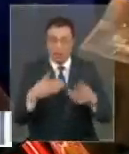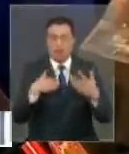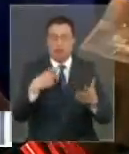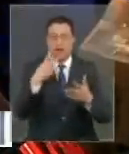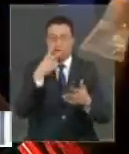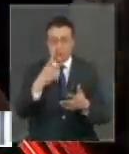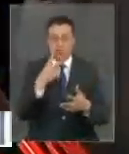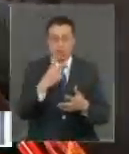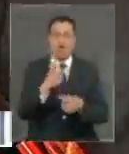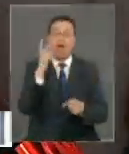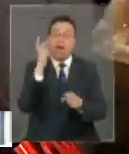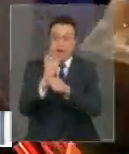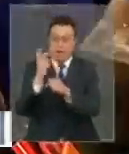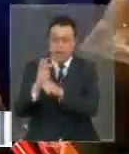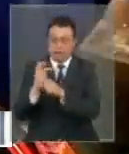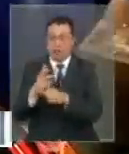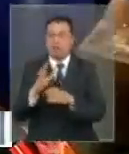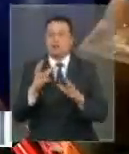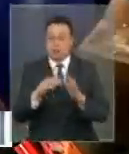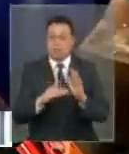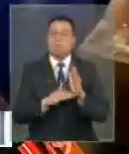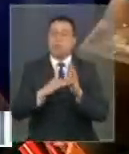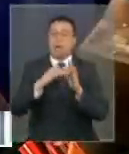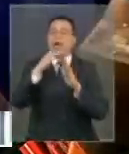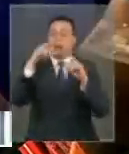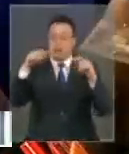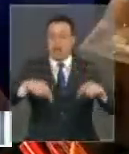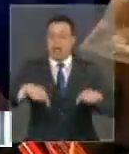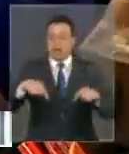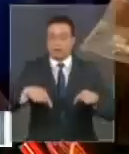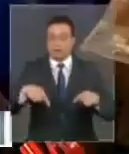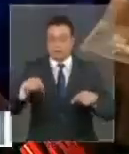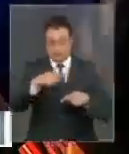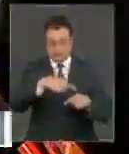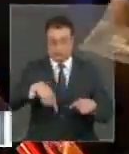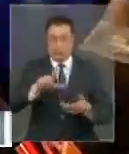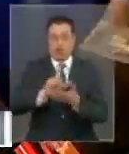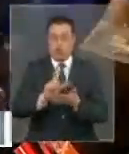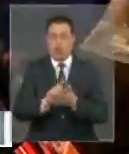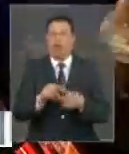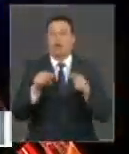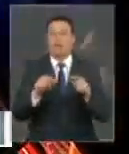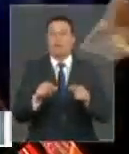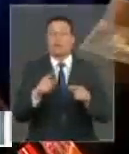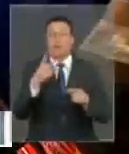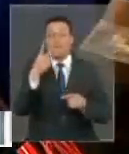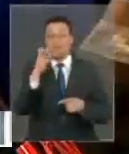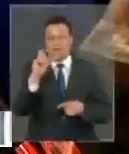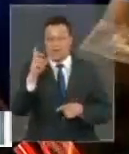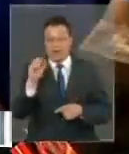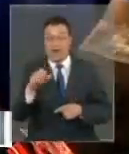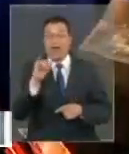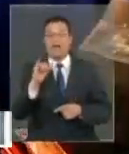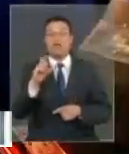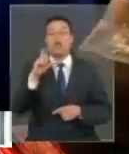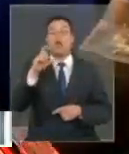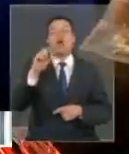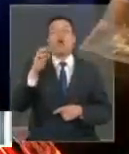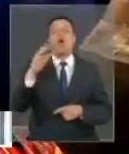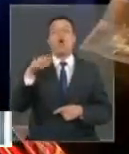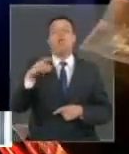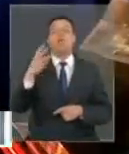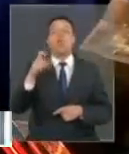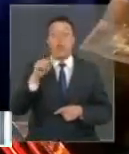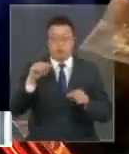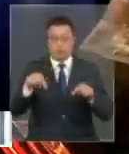los asaltos y la delincuencia ha aumentado aquí, en este sector, propiamente tal de La Vega o en la comuna, sí.